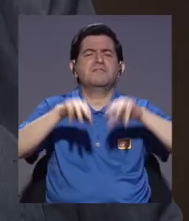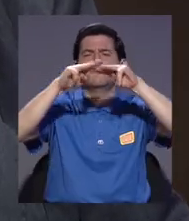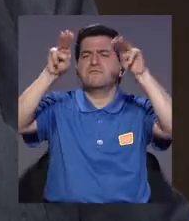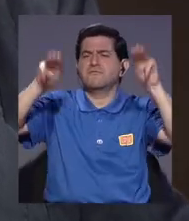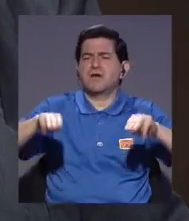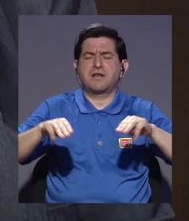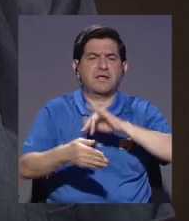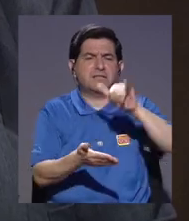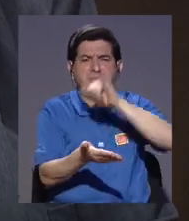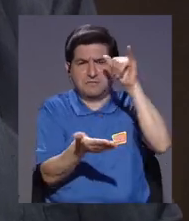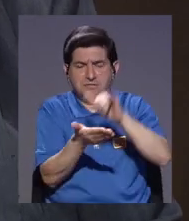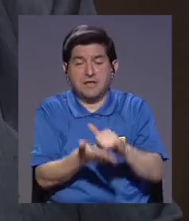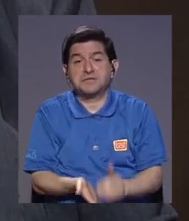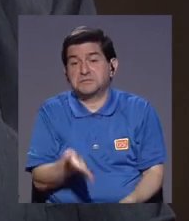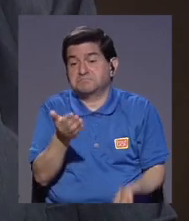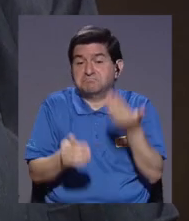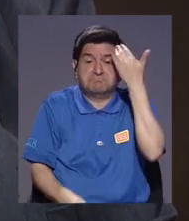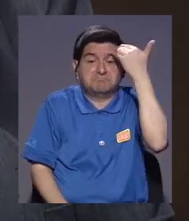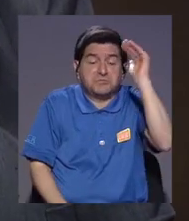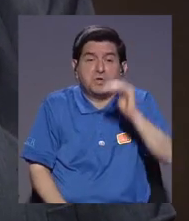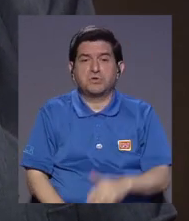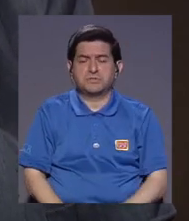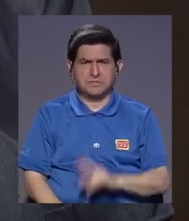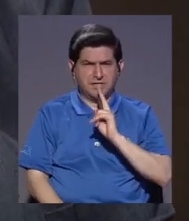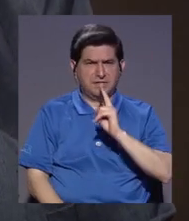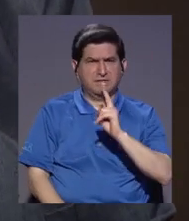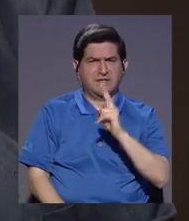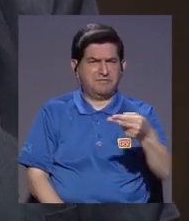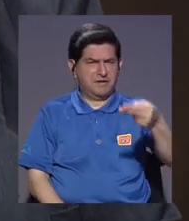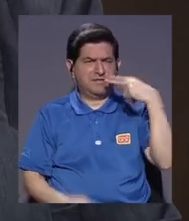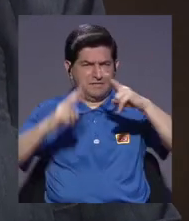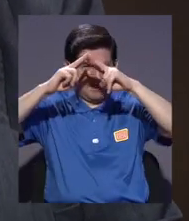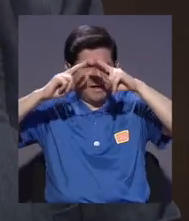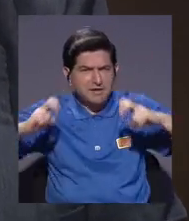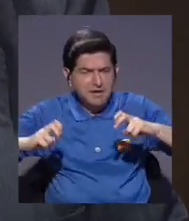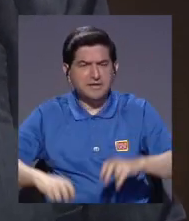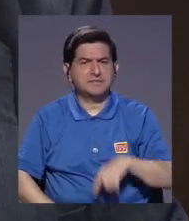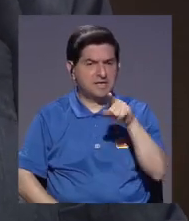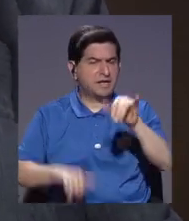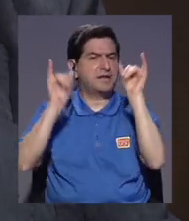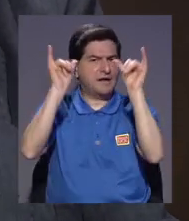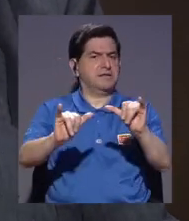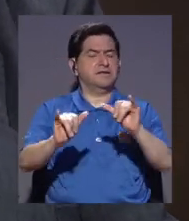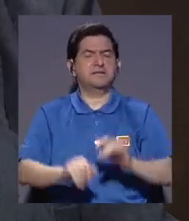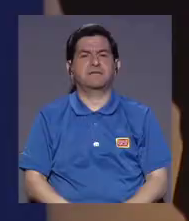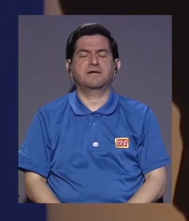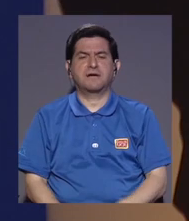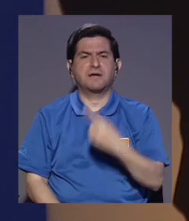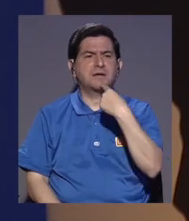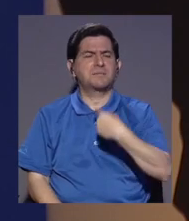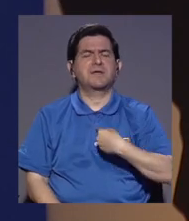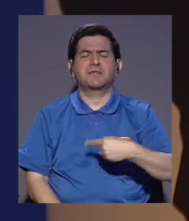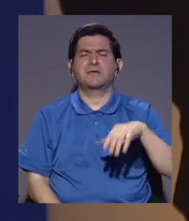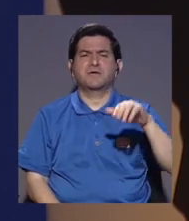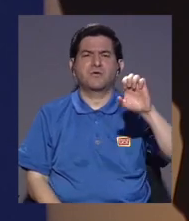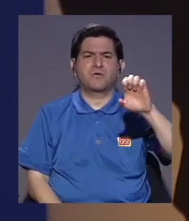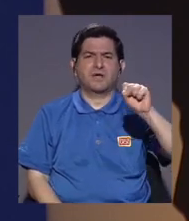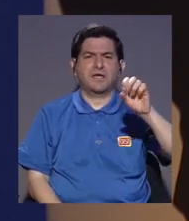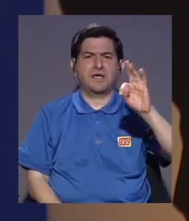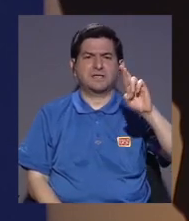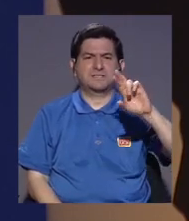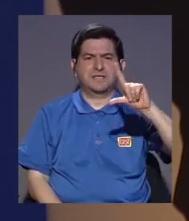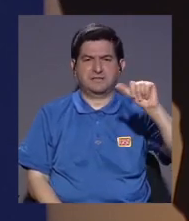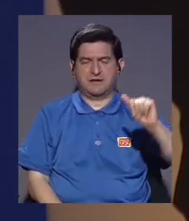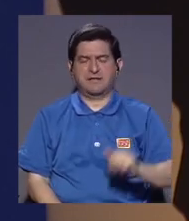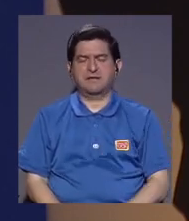puestos en san jose que quién sabe si los tocará realmente la historia si los tendrían ahí a mí me dejó una estrella que